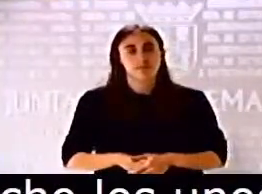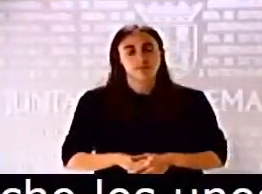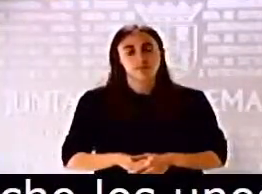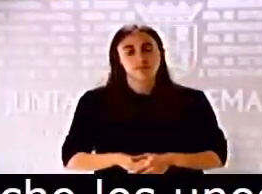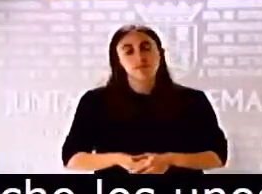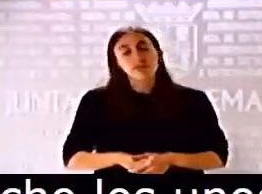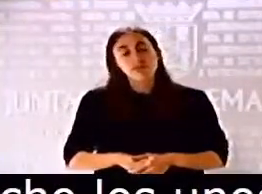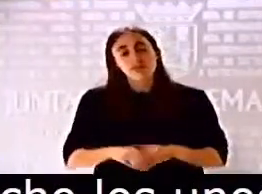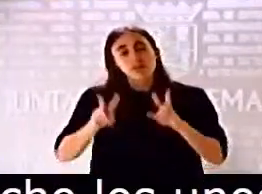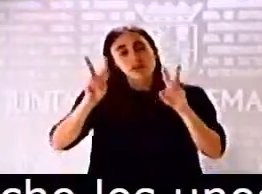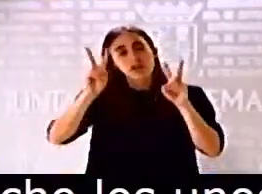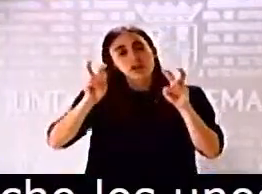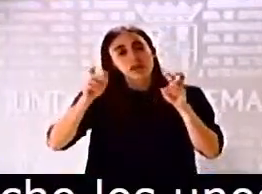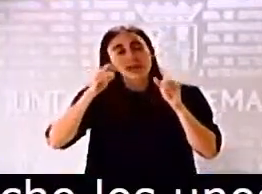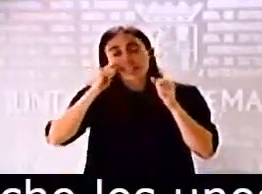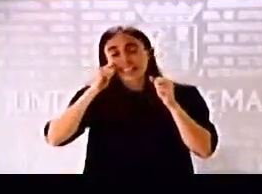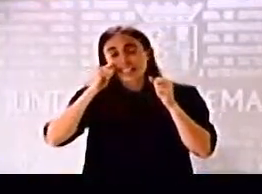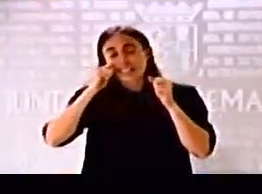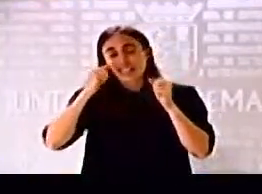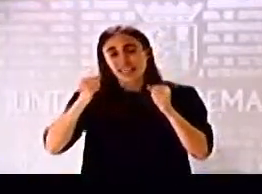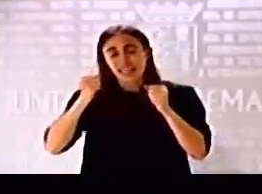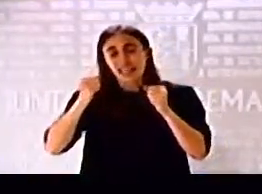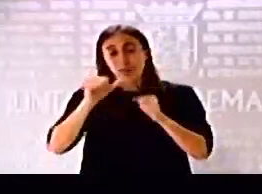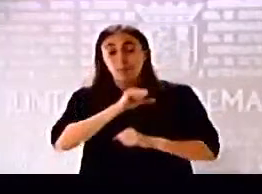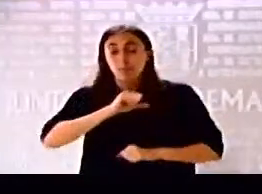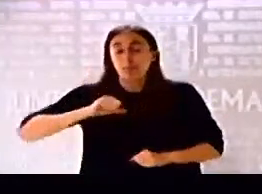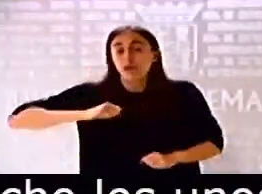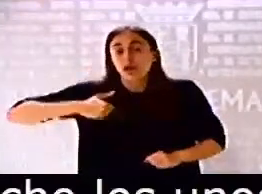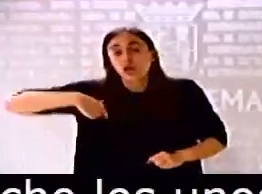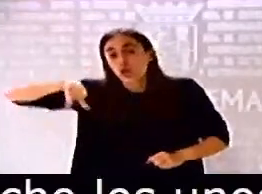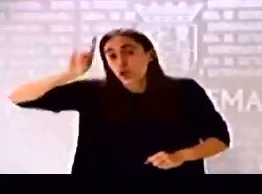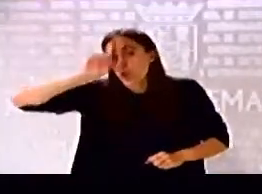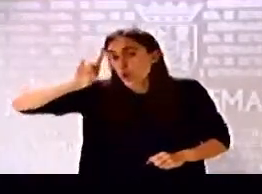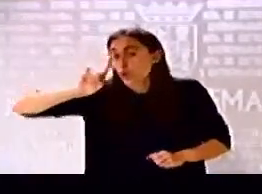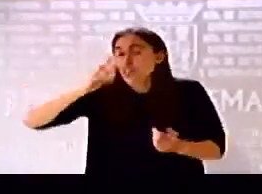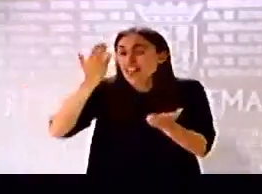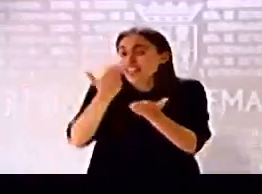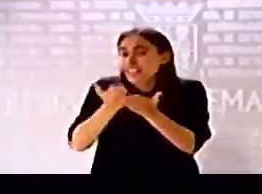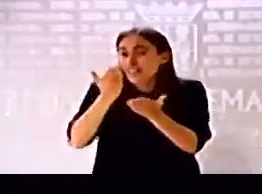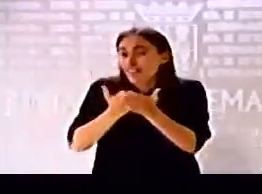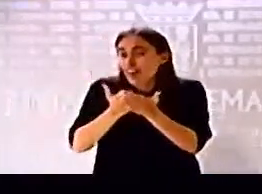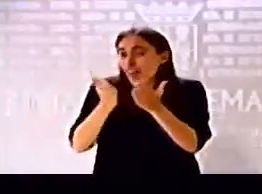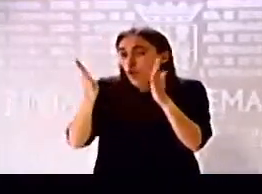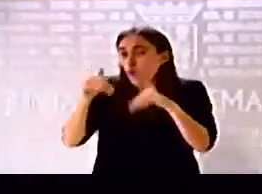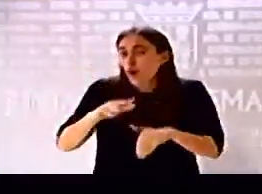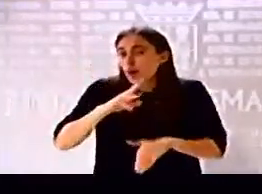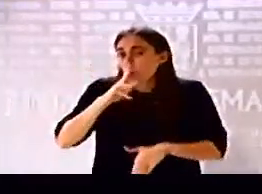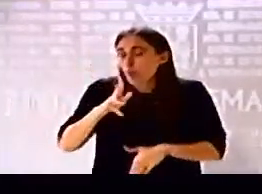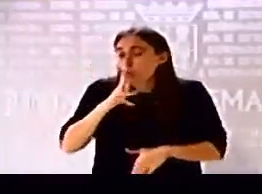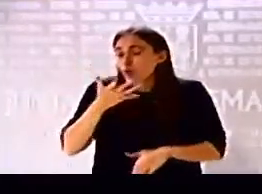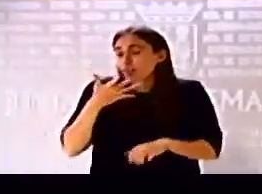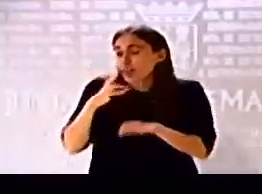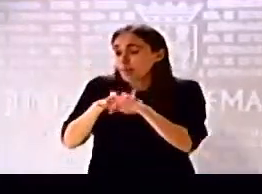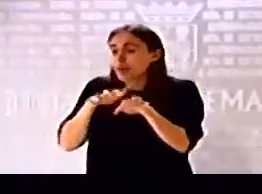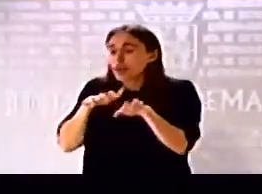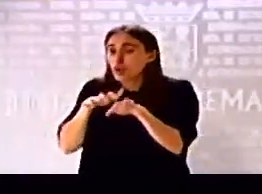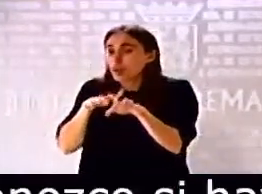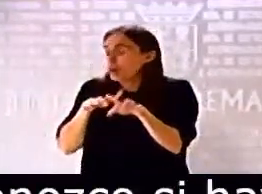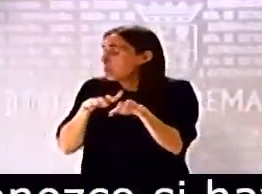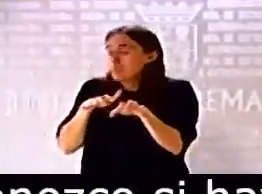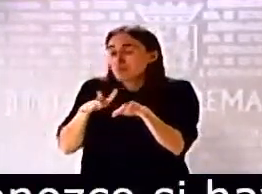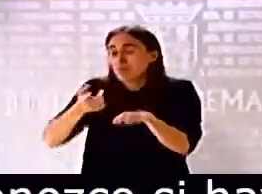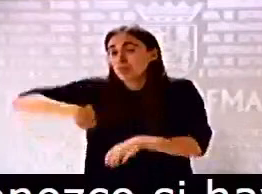Con respecto a la sanidad privada, desconozco si hay alguna persona que no ha recibido el certificado y si esto es mayoritario. No hacemos